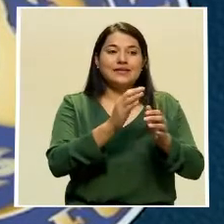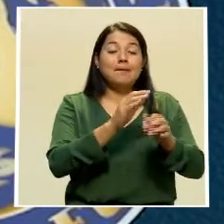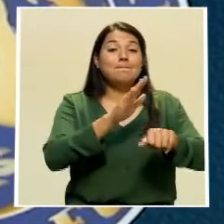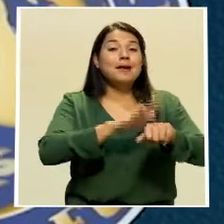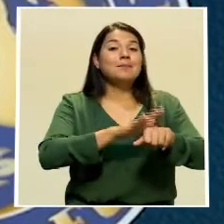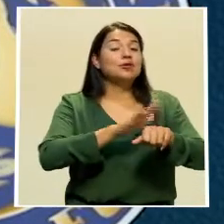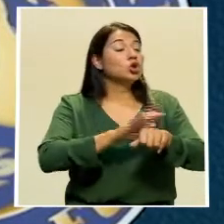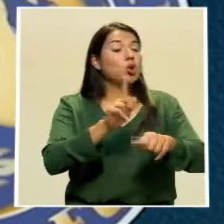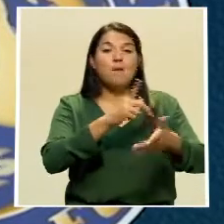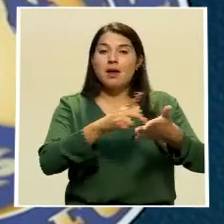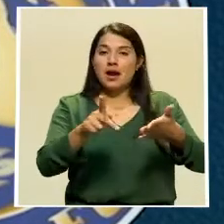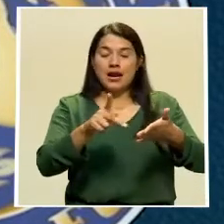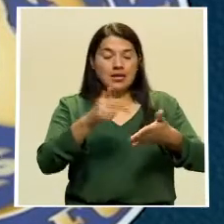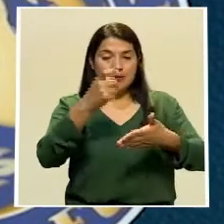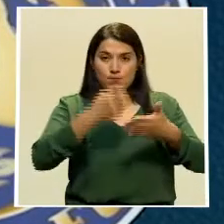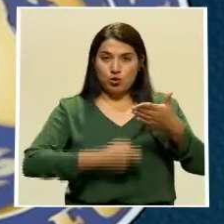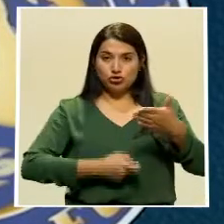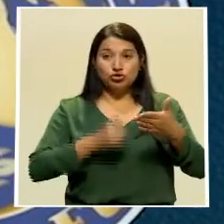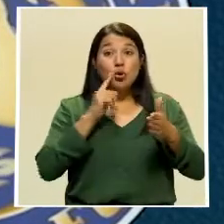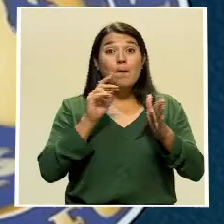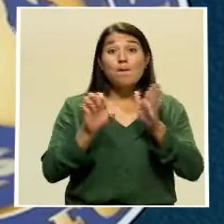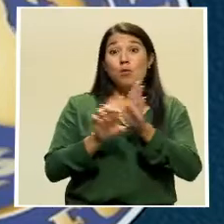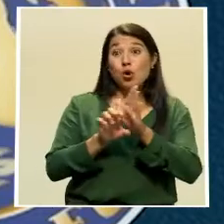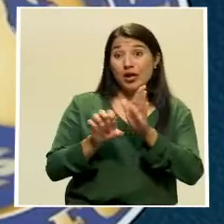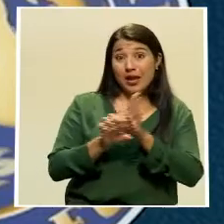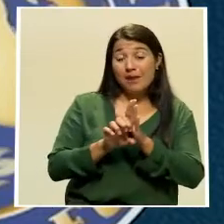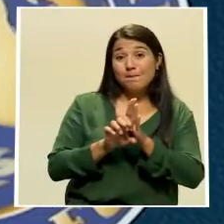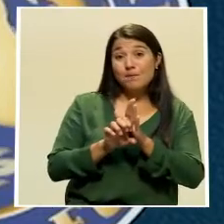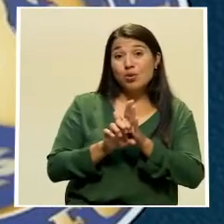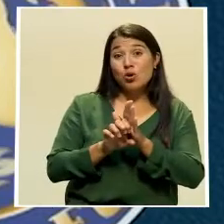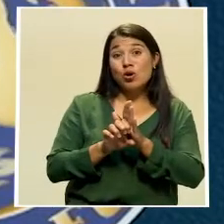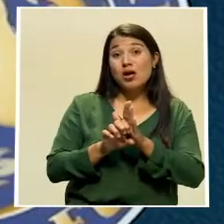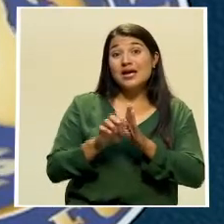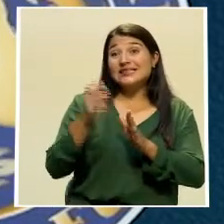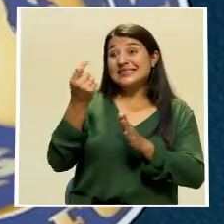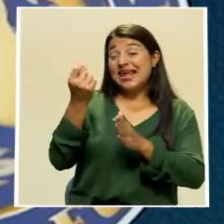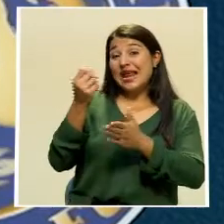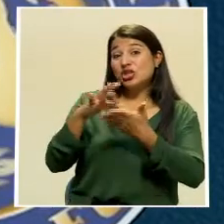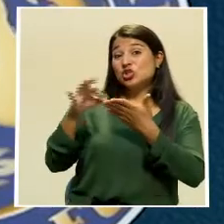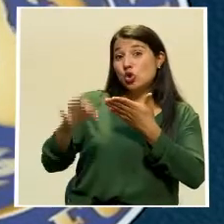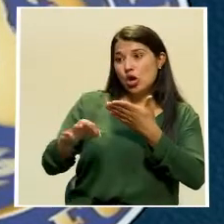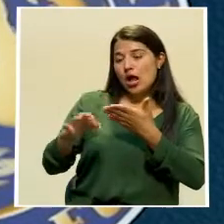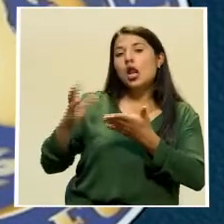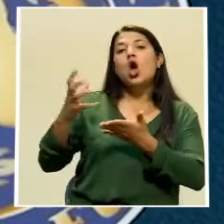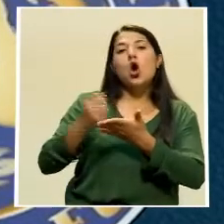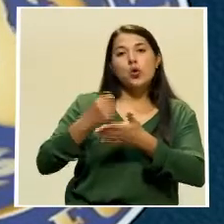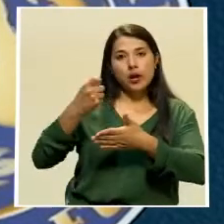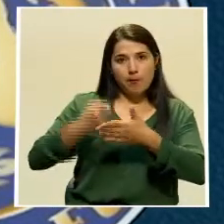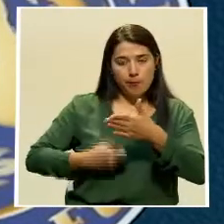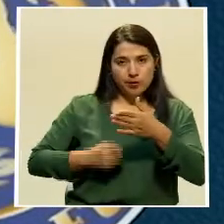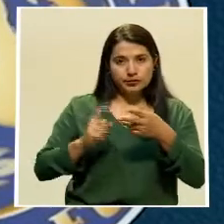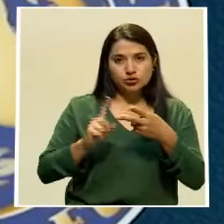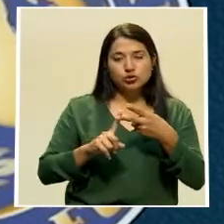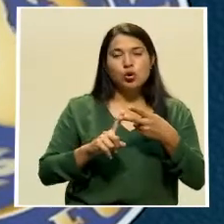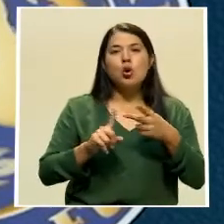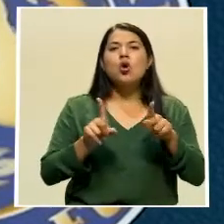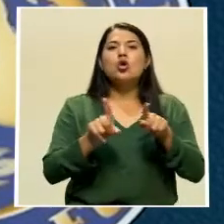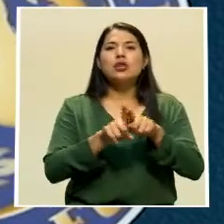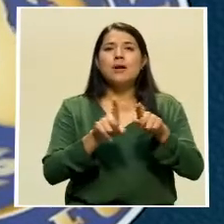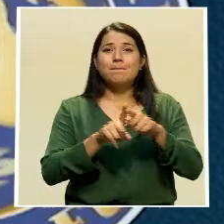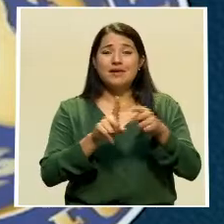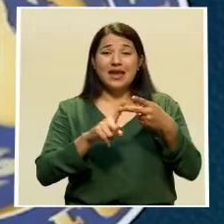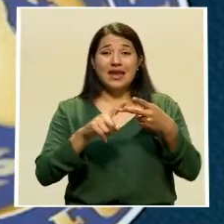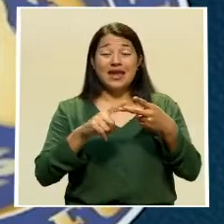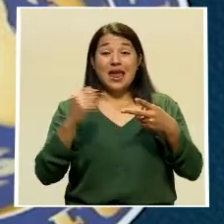eliminar la exoneración del pago del impuesto sobre la renta al salario escolar, eliminar la exoneración de los premios de lotería